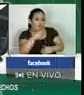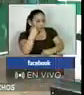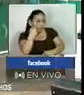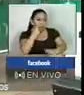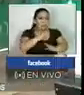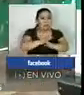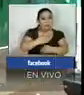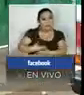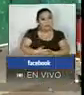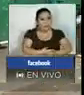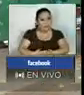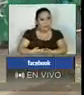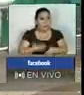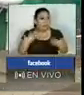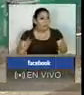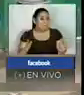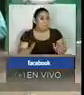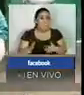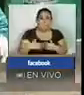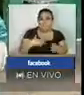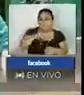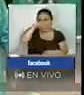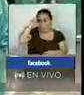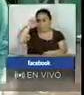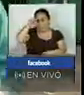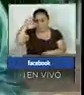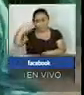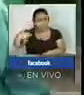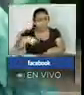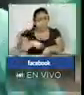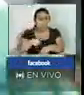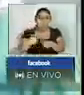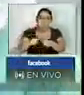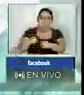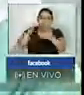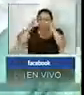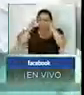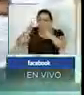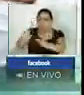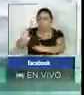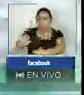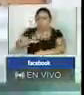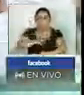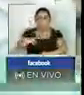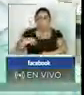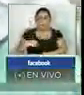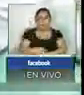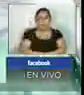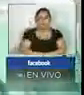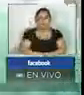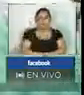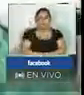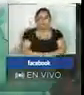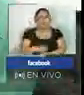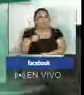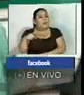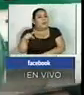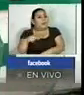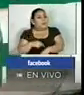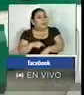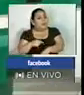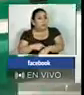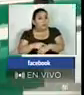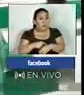protejan. A pesar del trabajo absorbente, siempre hay espacio para el hogar. Prácticamente la mayor parte de la